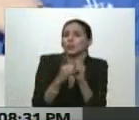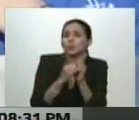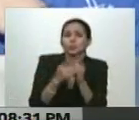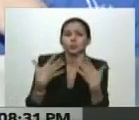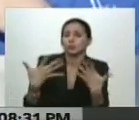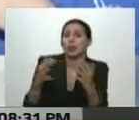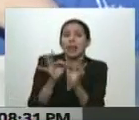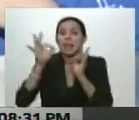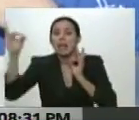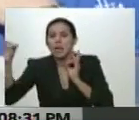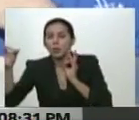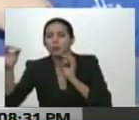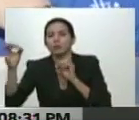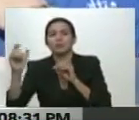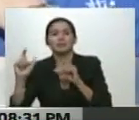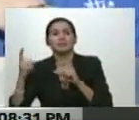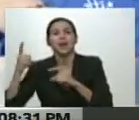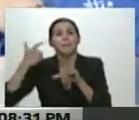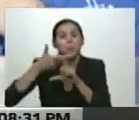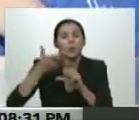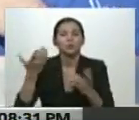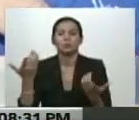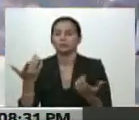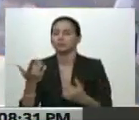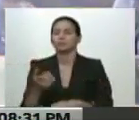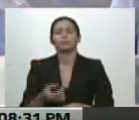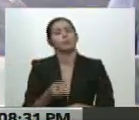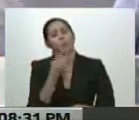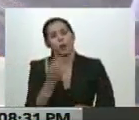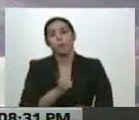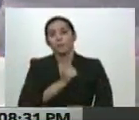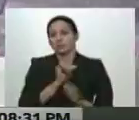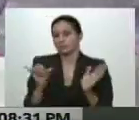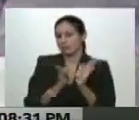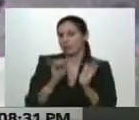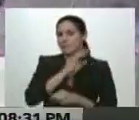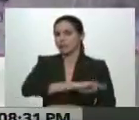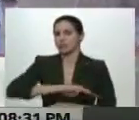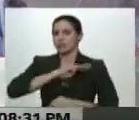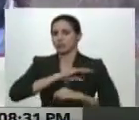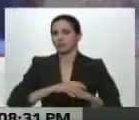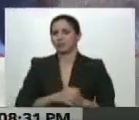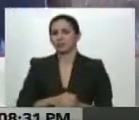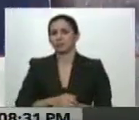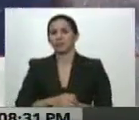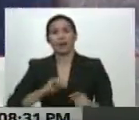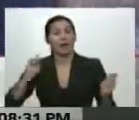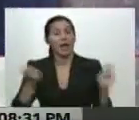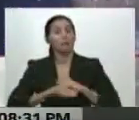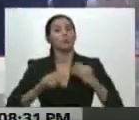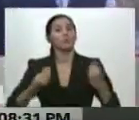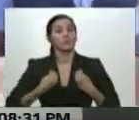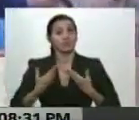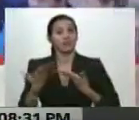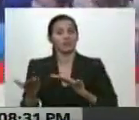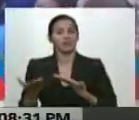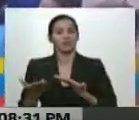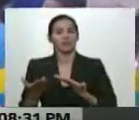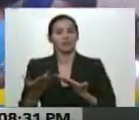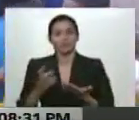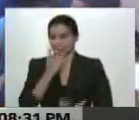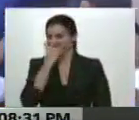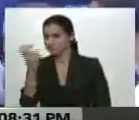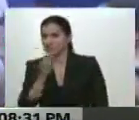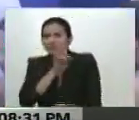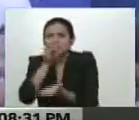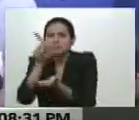lejos, el transporte, claro, es un beneficio demasiado grande. Hechos que cambian vidas. En esta visita se pudo constatar